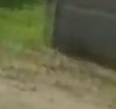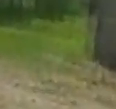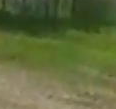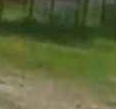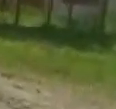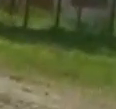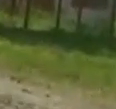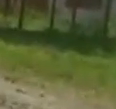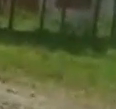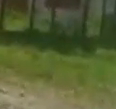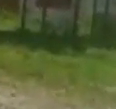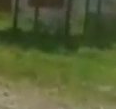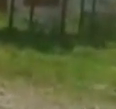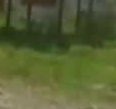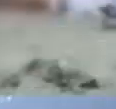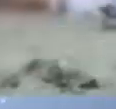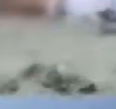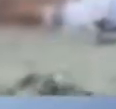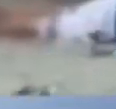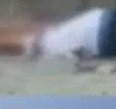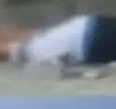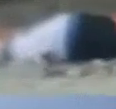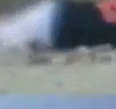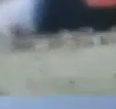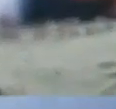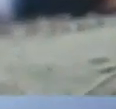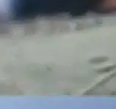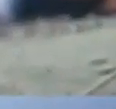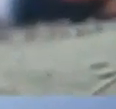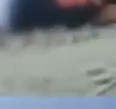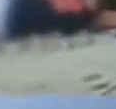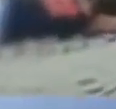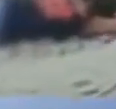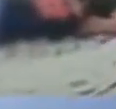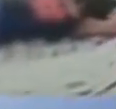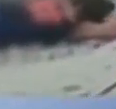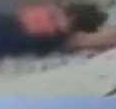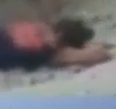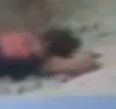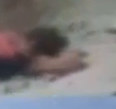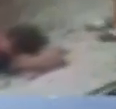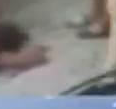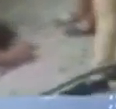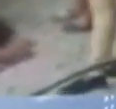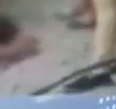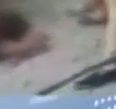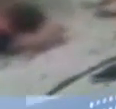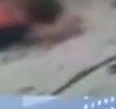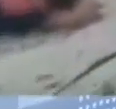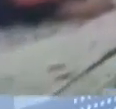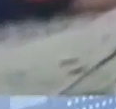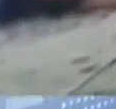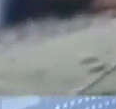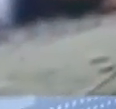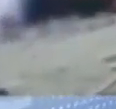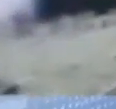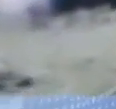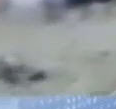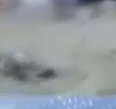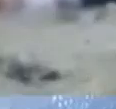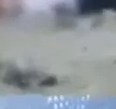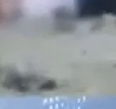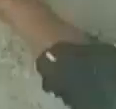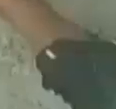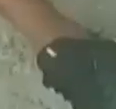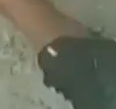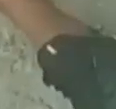Nacional que llegaron hasta la escena del crimen no revelaron los nombres de los fallecidos, pero sí indicaron que los 3 tienen antecedentes penales